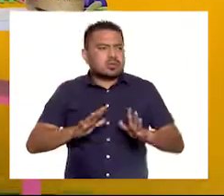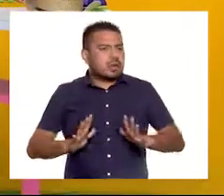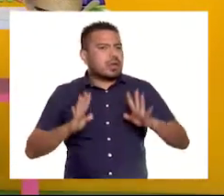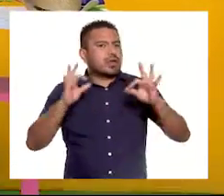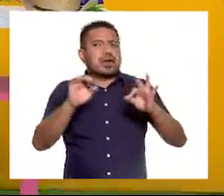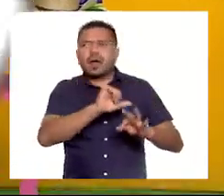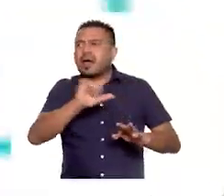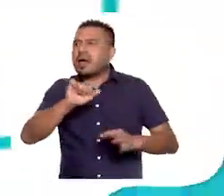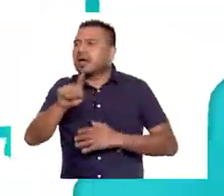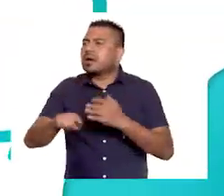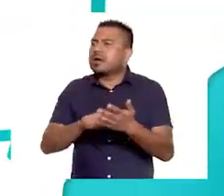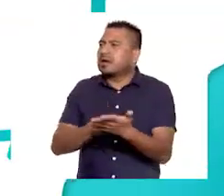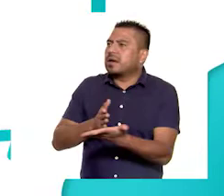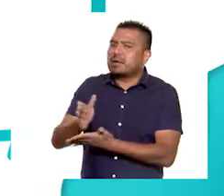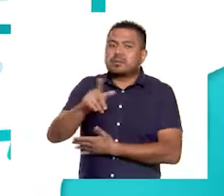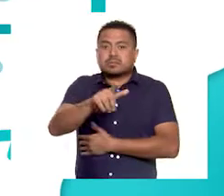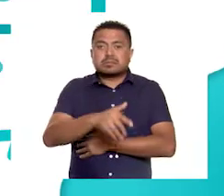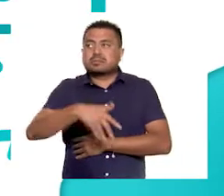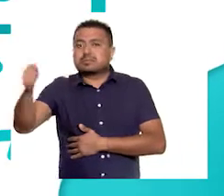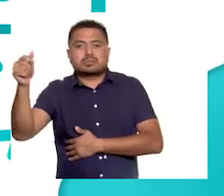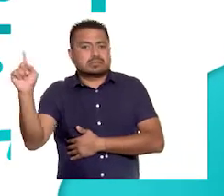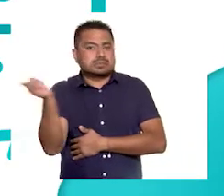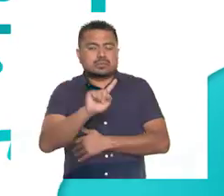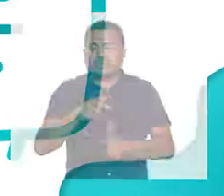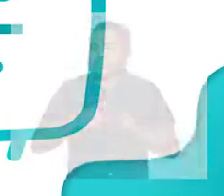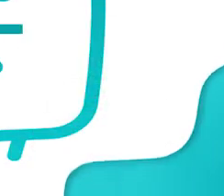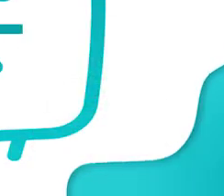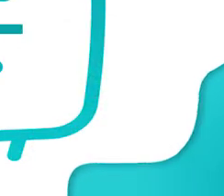vienen y a dónde llegan?